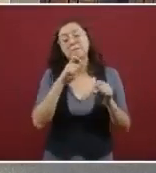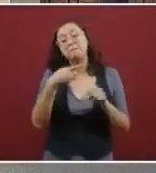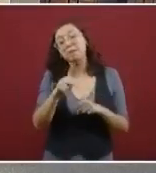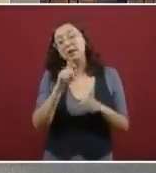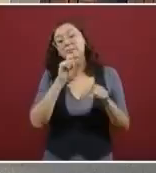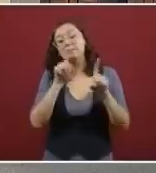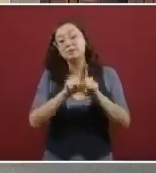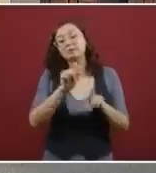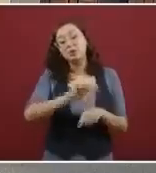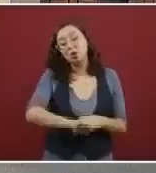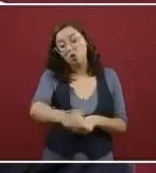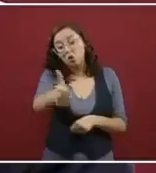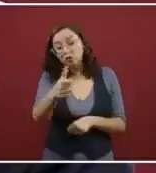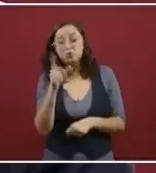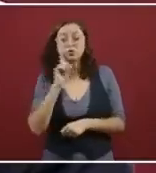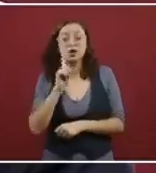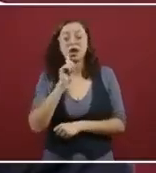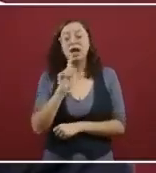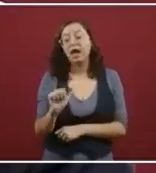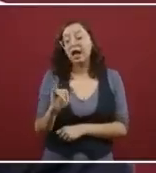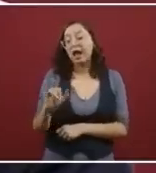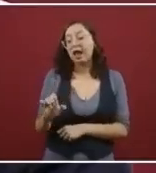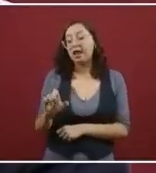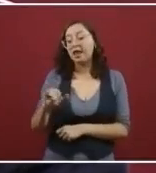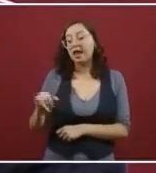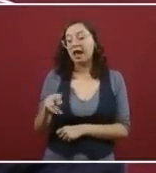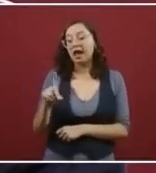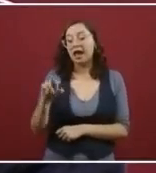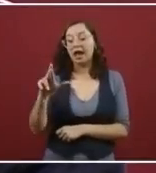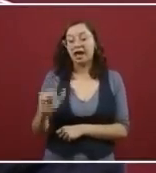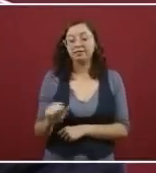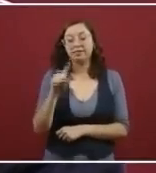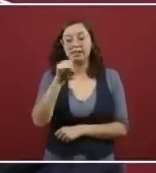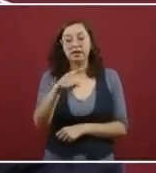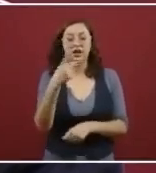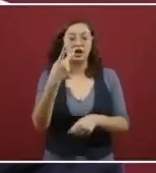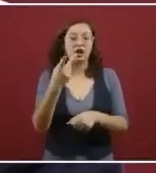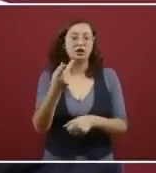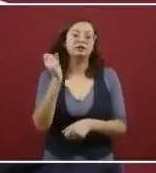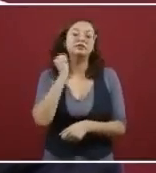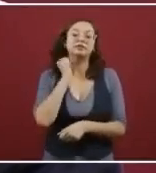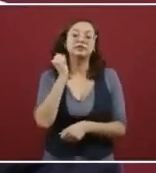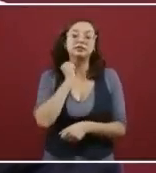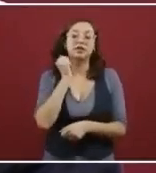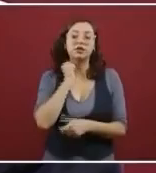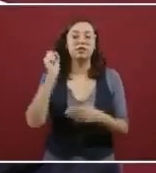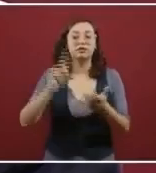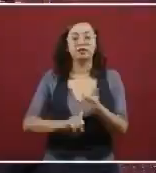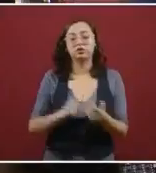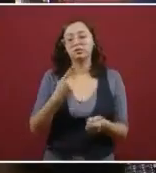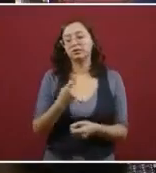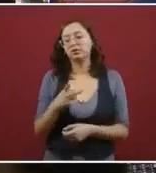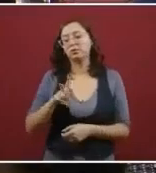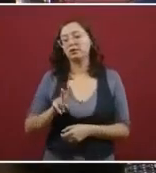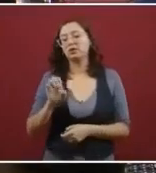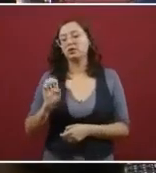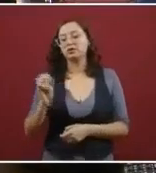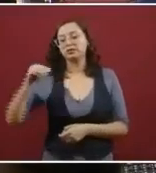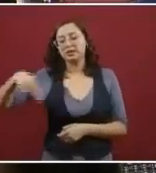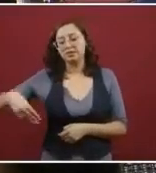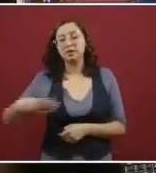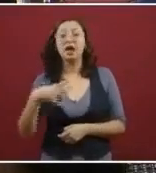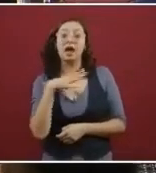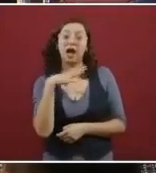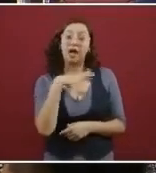señora Alejandra Lagunes, que precisamente ahorita está como senadora del Partido Verde, y hay otros